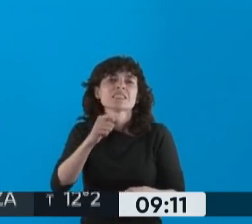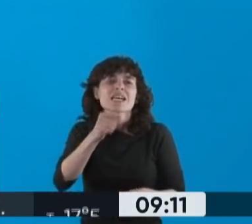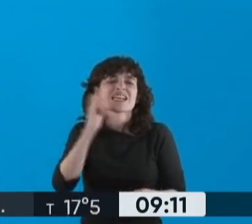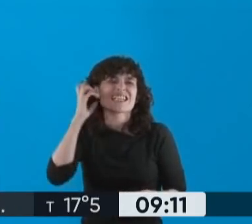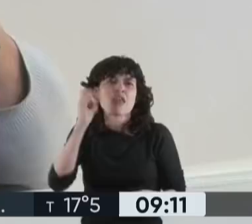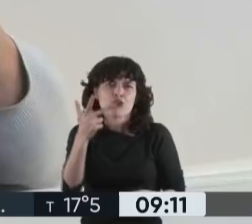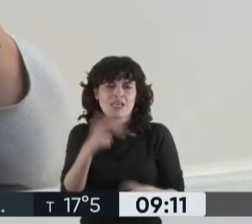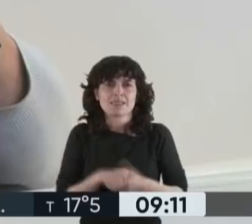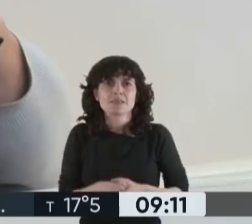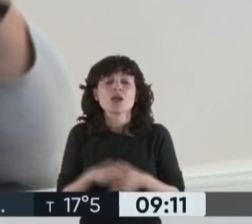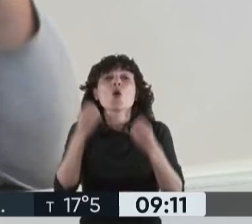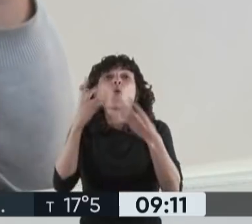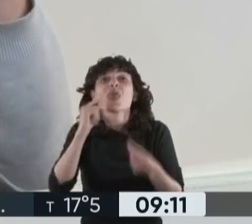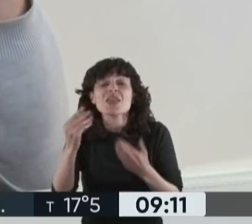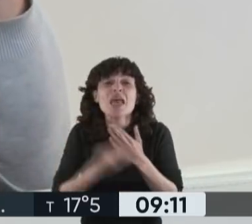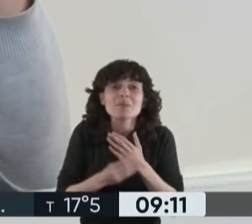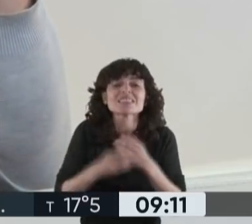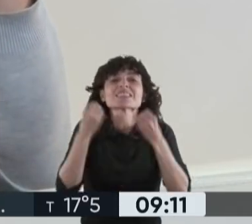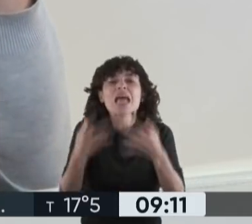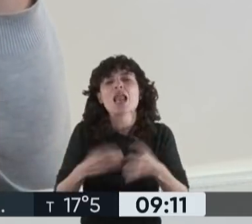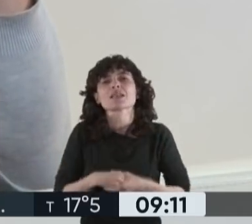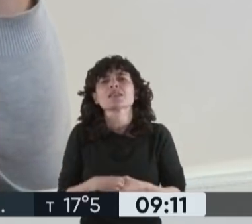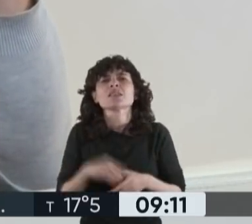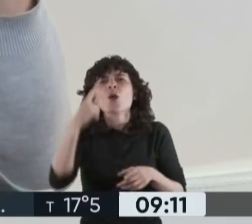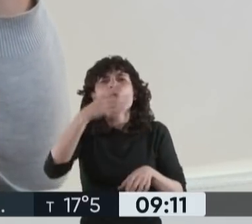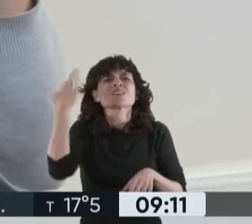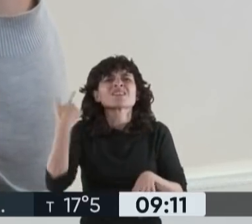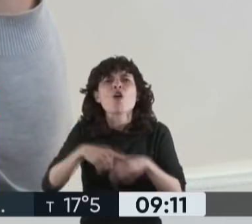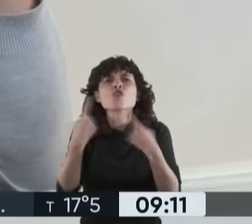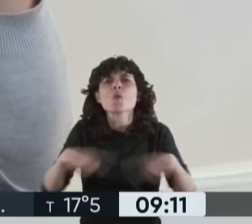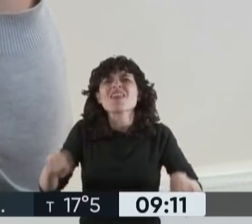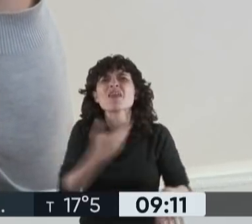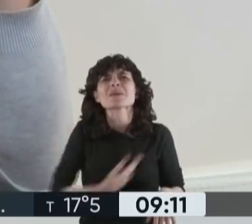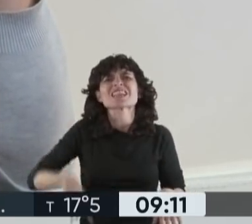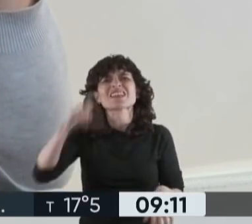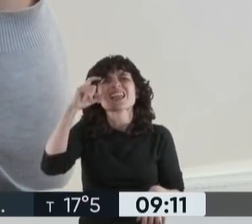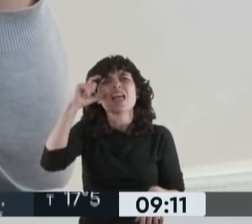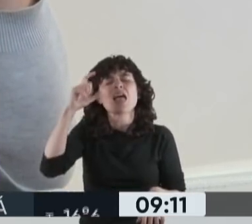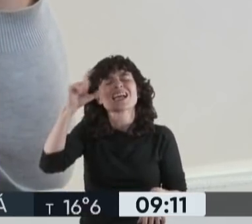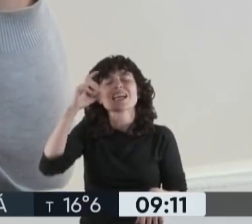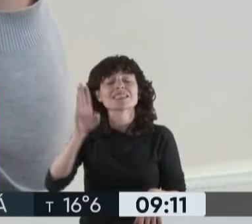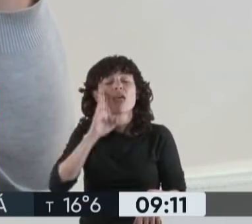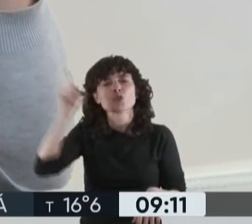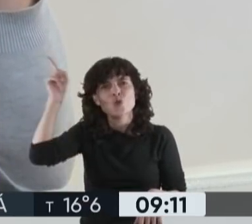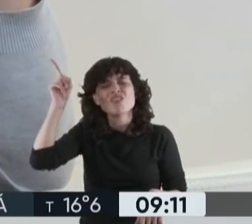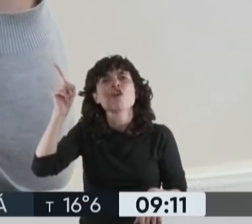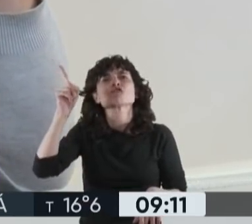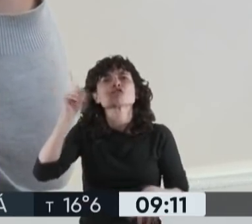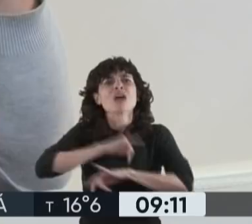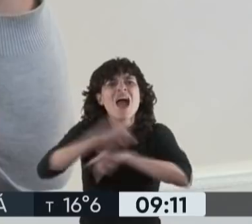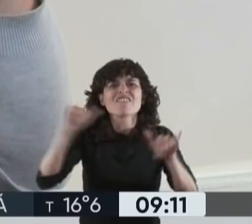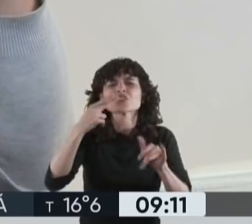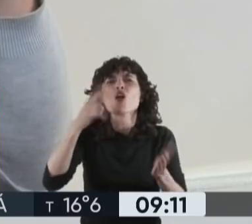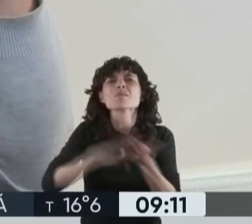¿Cómo estás? Buen día, portavoz, ¿cómo le va? En las últimas horas, el presidente de Estados Unidos, Joe Biden, anunció una baja de impuestos